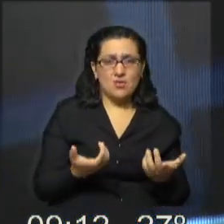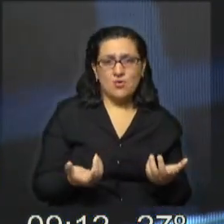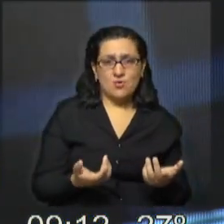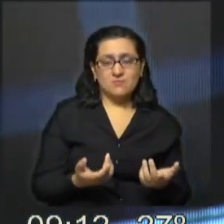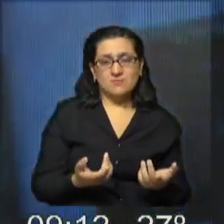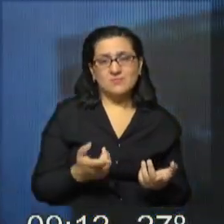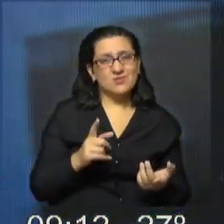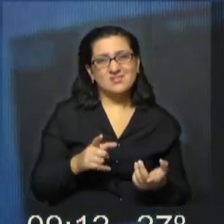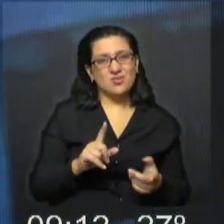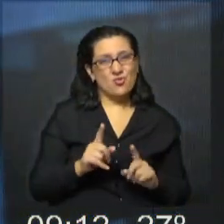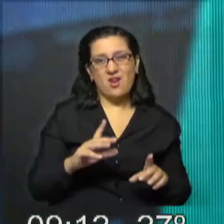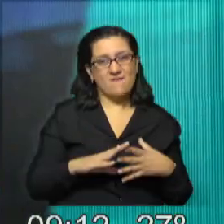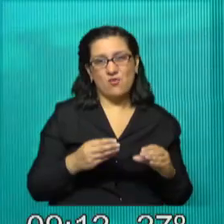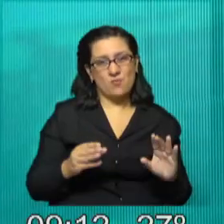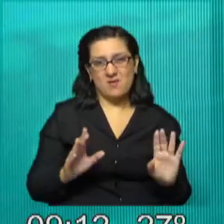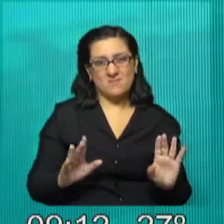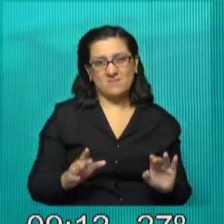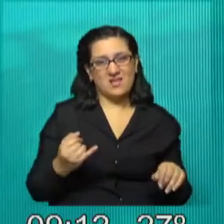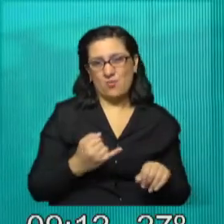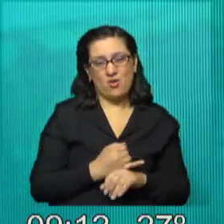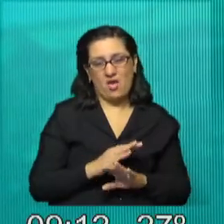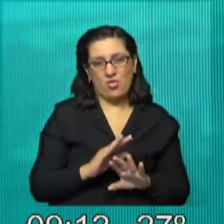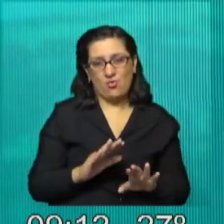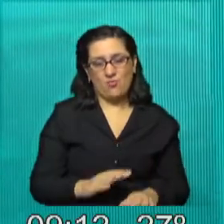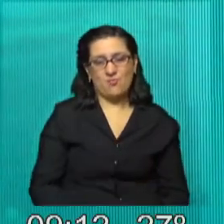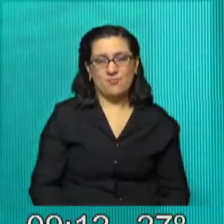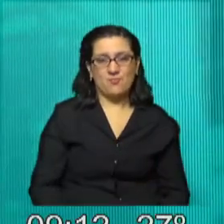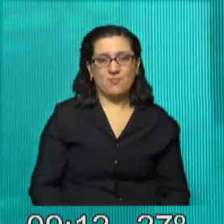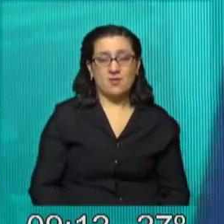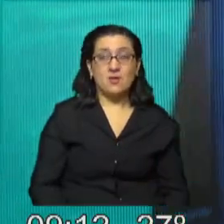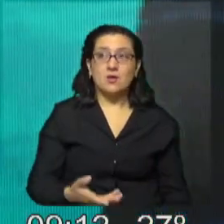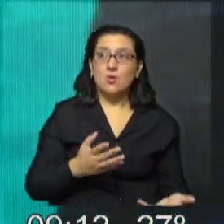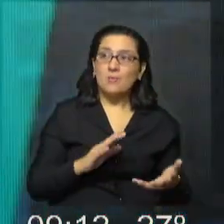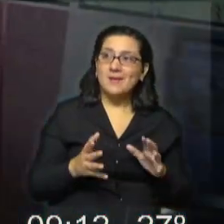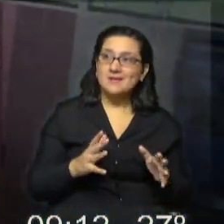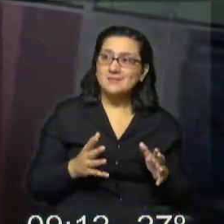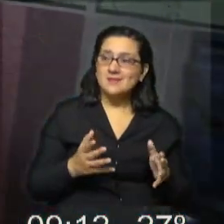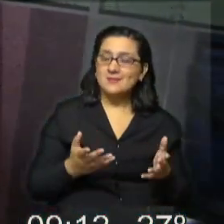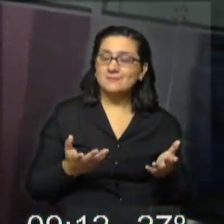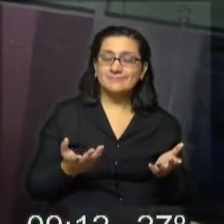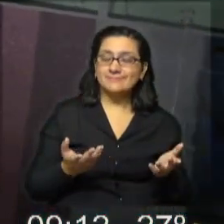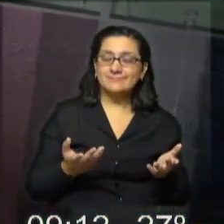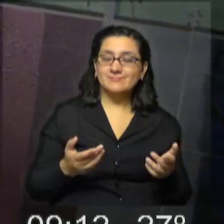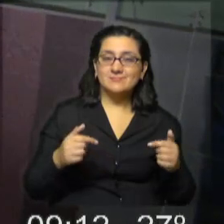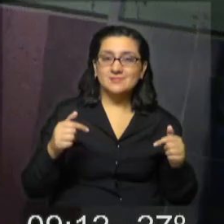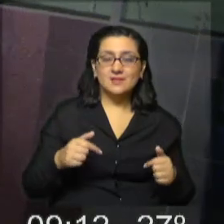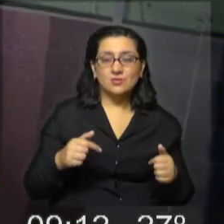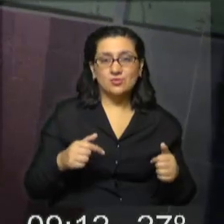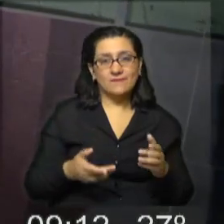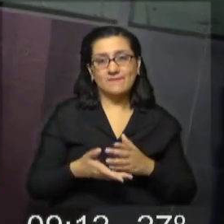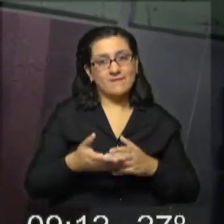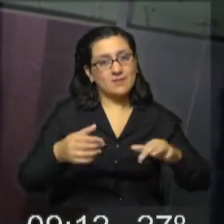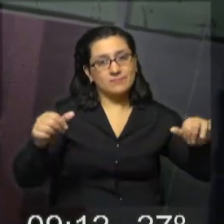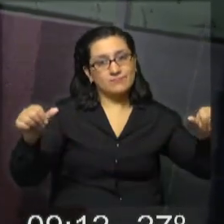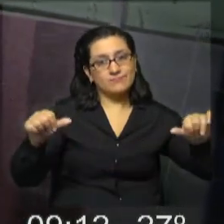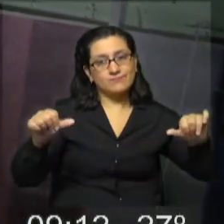creo que es un camino totalmente equivocado, totalmente equivocado. O sea, nos parece que esto se va cayendo de a